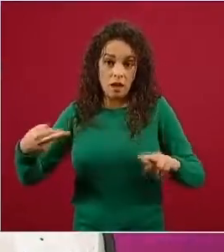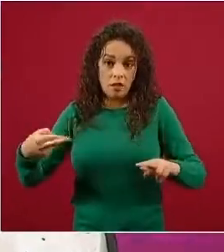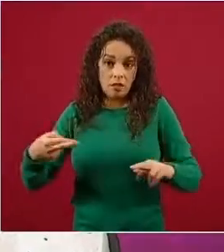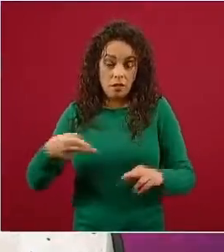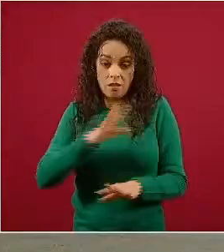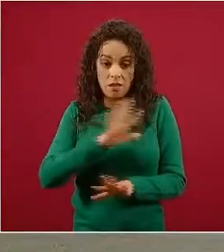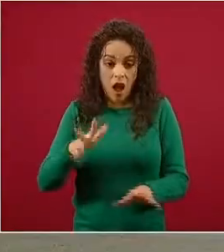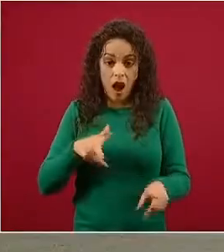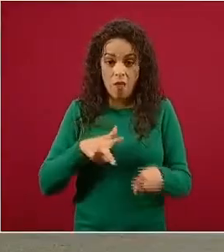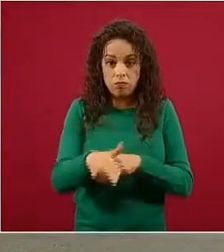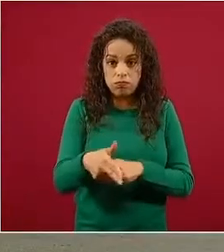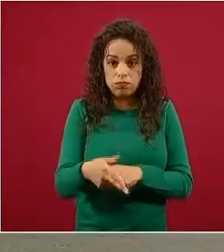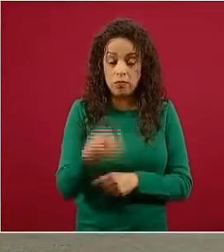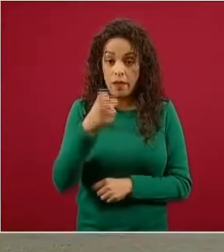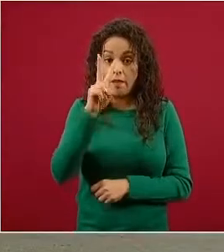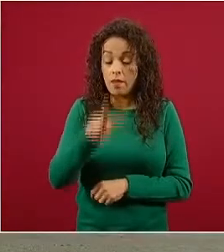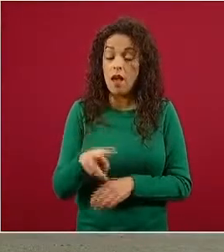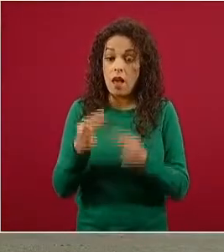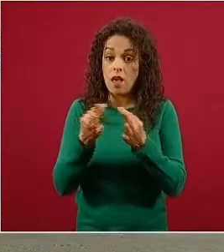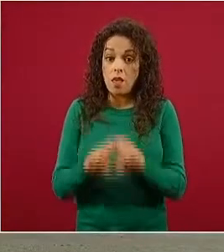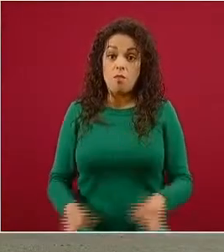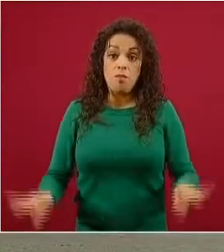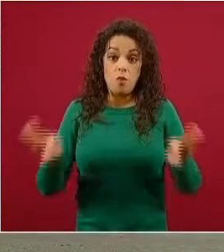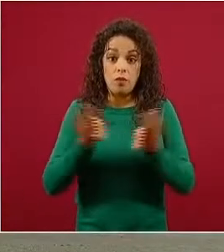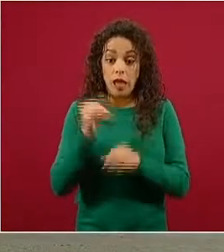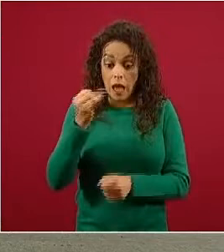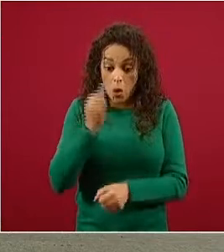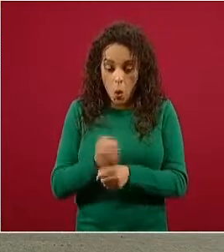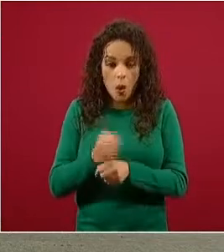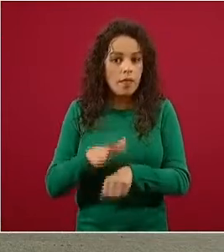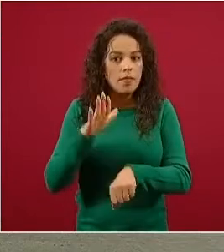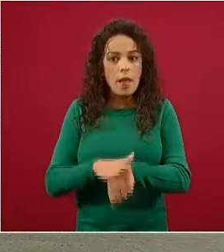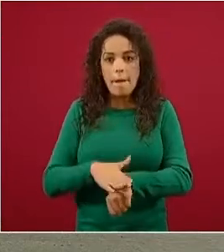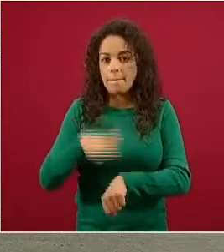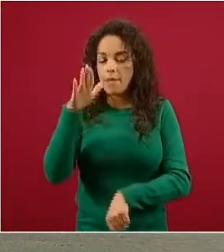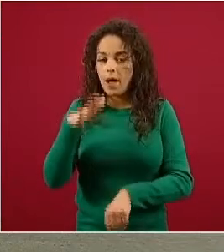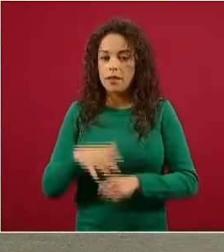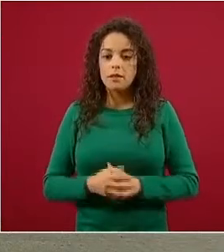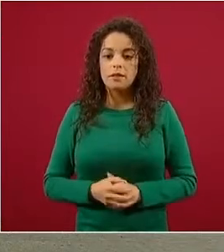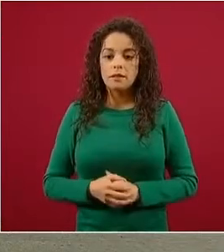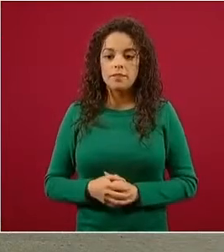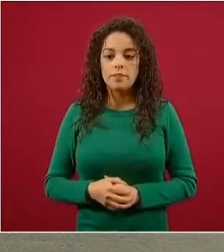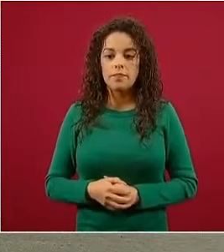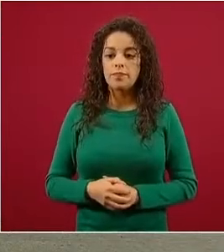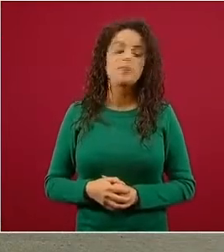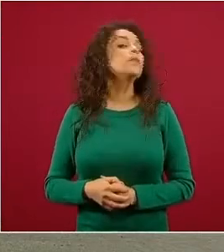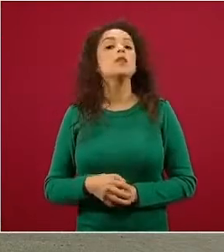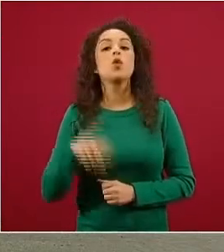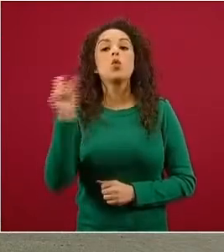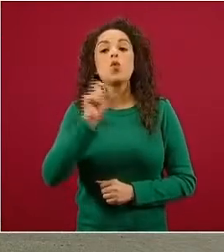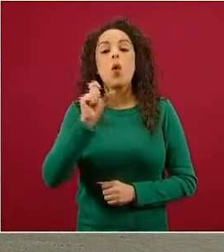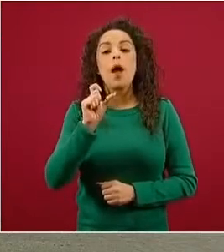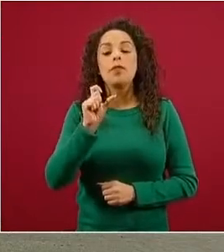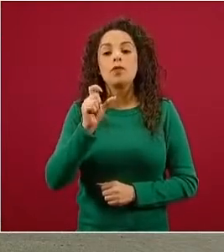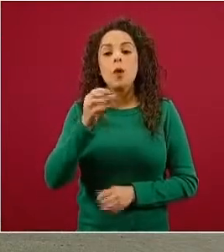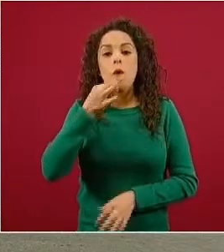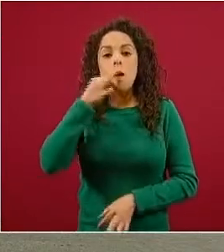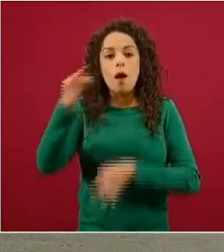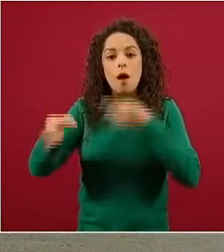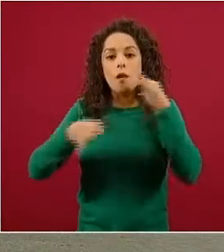Son las 19:50. Antes de pasar a preguntas y respuestas,